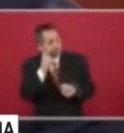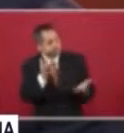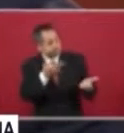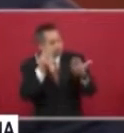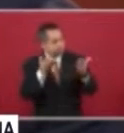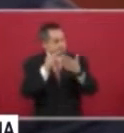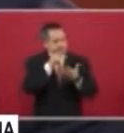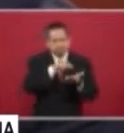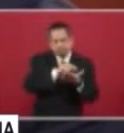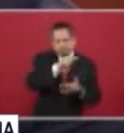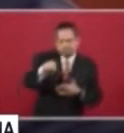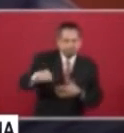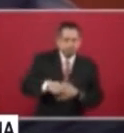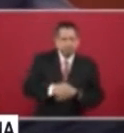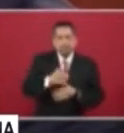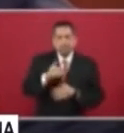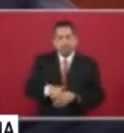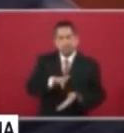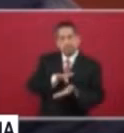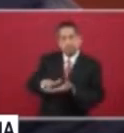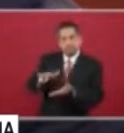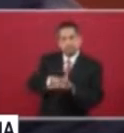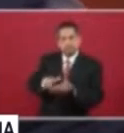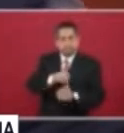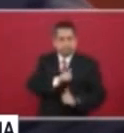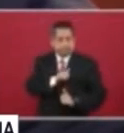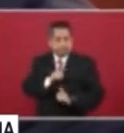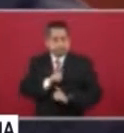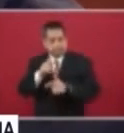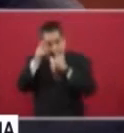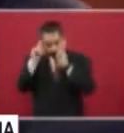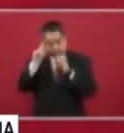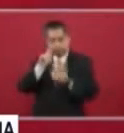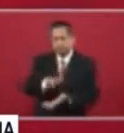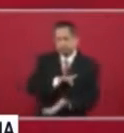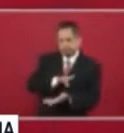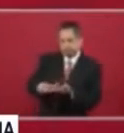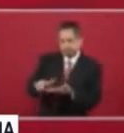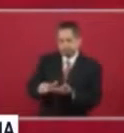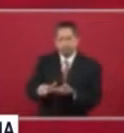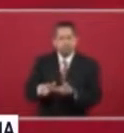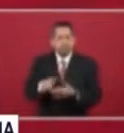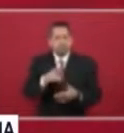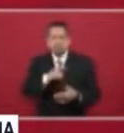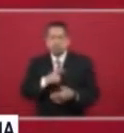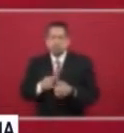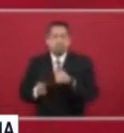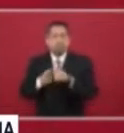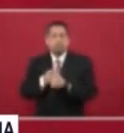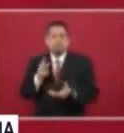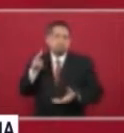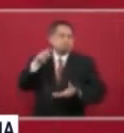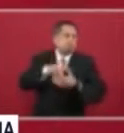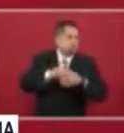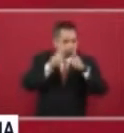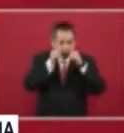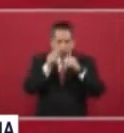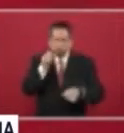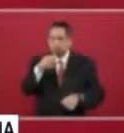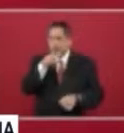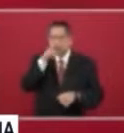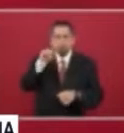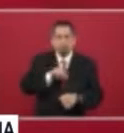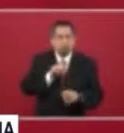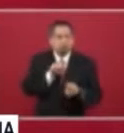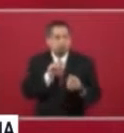años la guardia nacional y cualquiera que sea la condición de la guardia nacional en 5 años el ejército